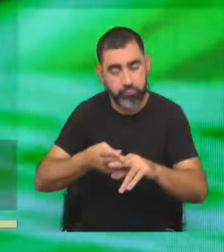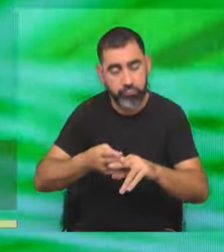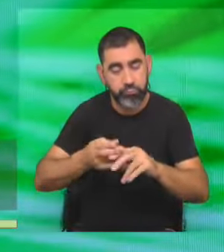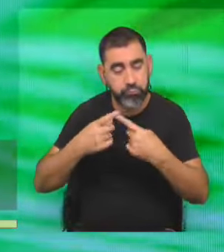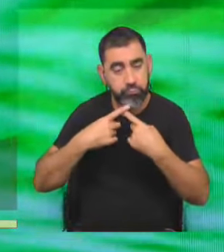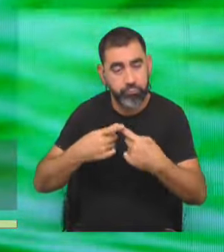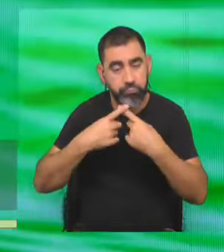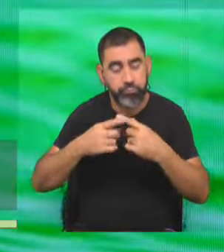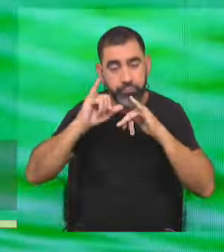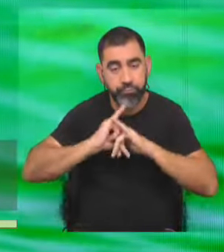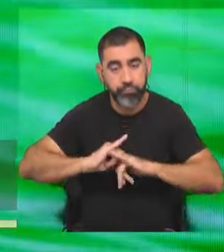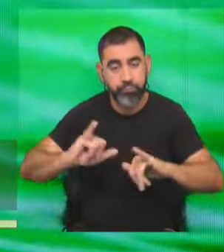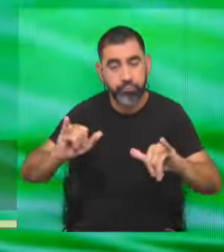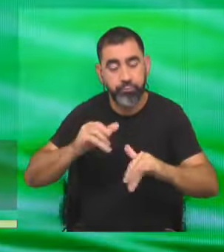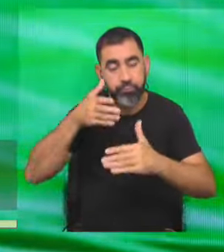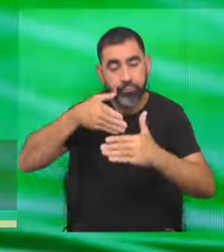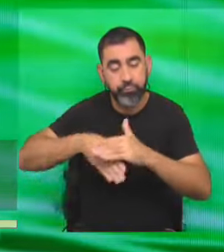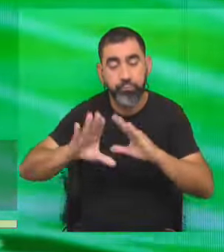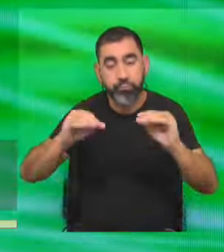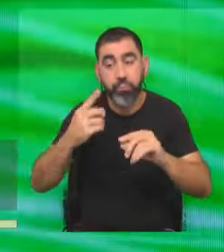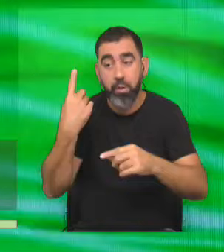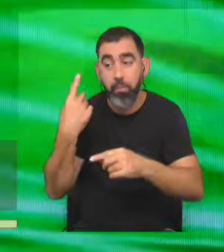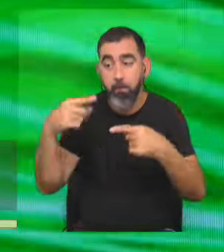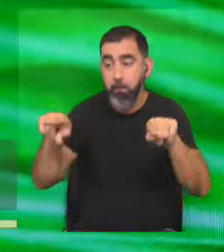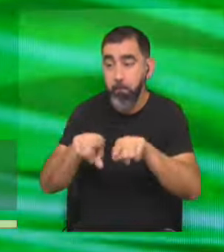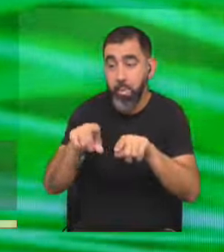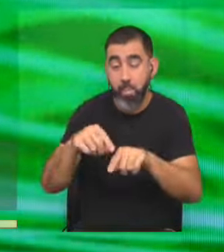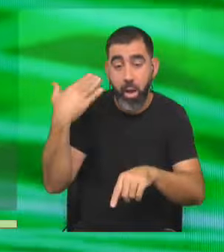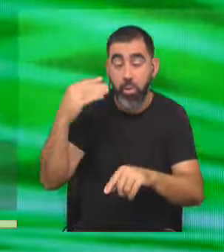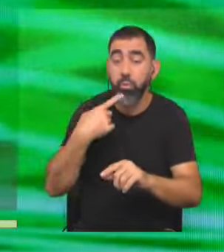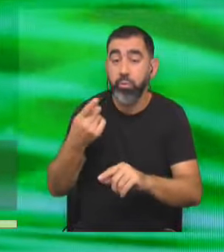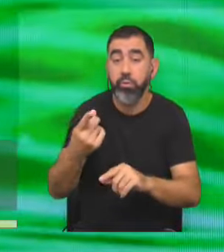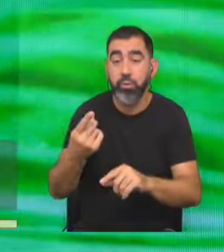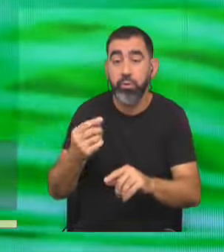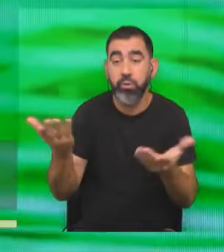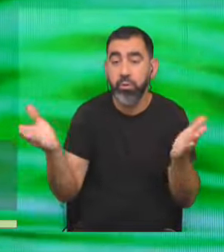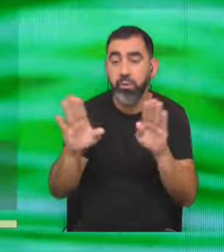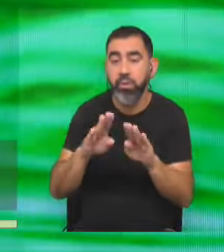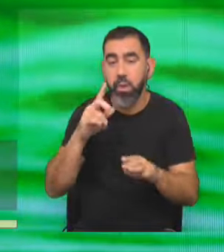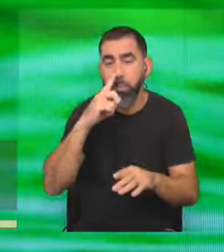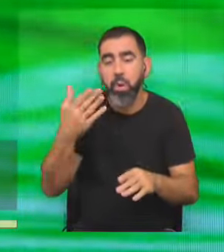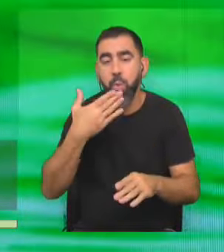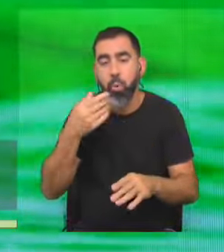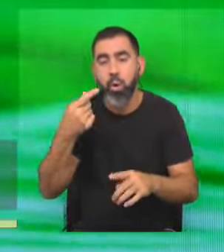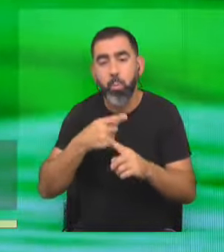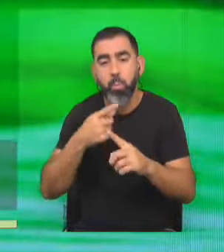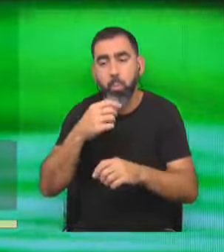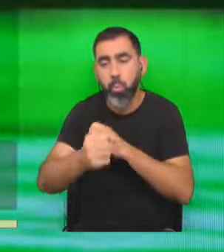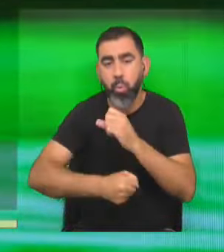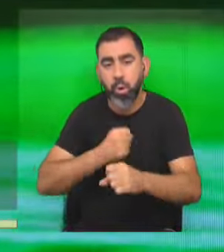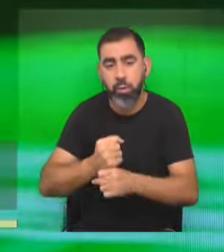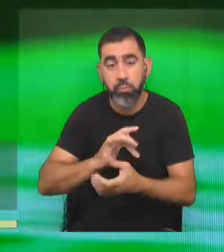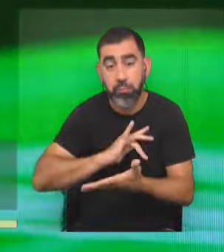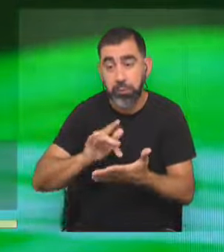carpeta el allanamiento nocturno por las mismas autoridades que nos dicen que por ejemplo cierran más de 1000 bocas al año o sea sin allanamiento